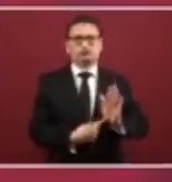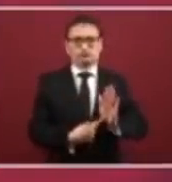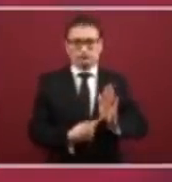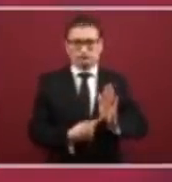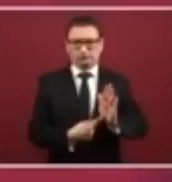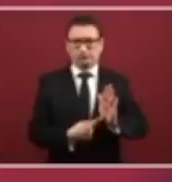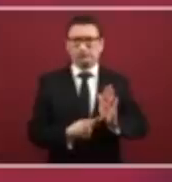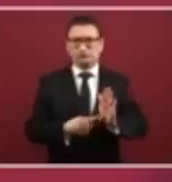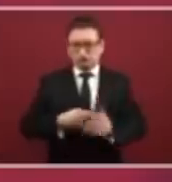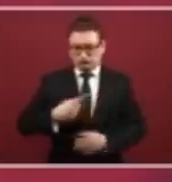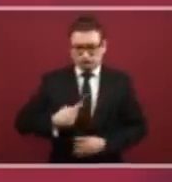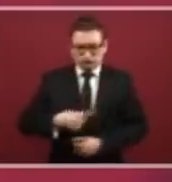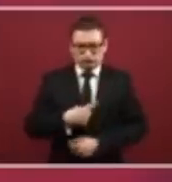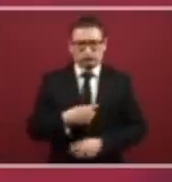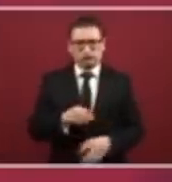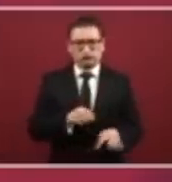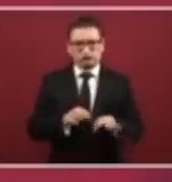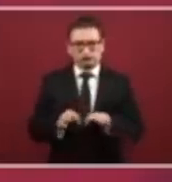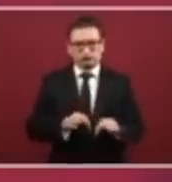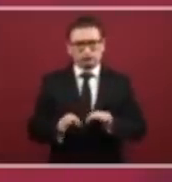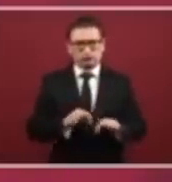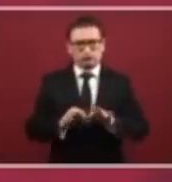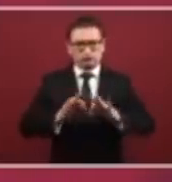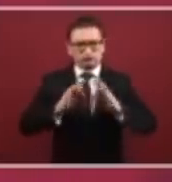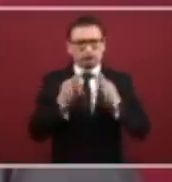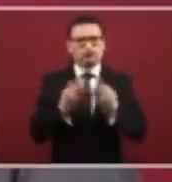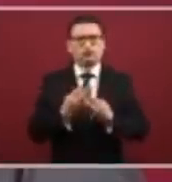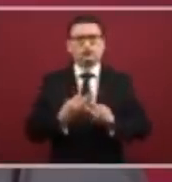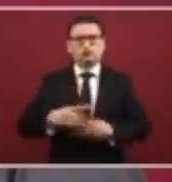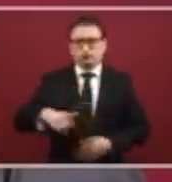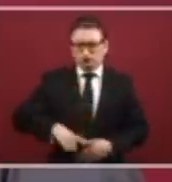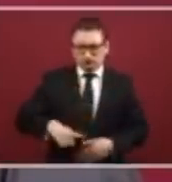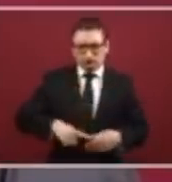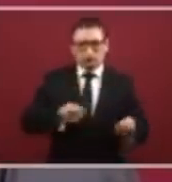una forma nueva de gobierno,